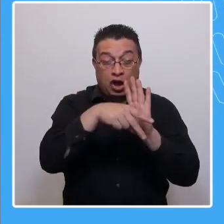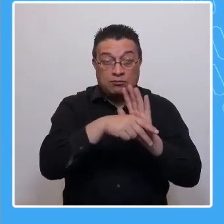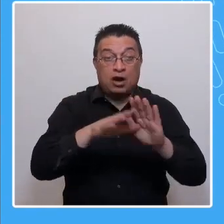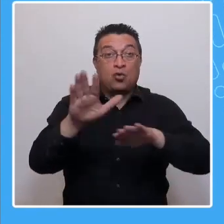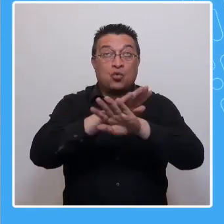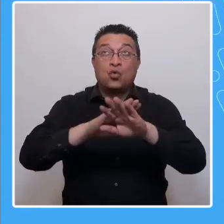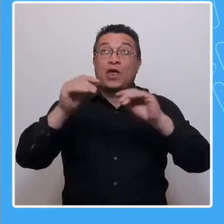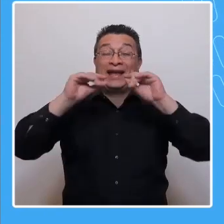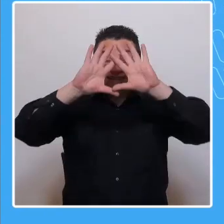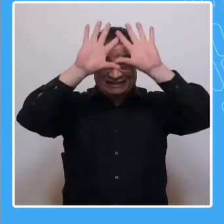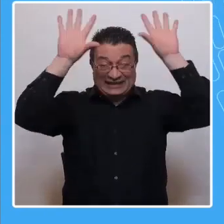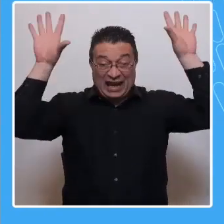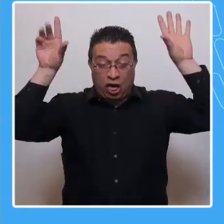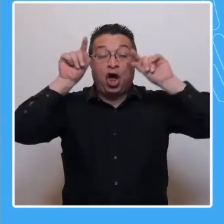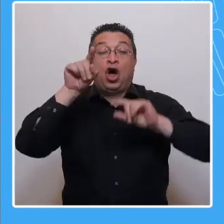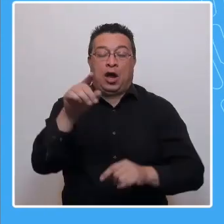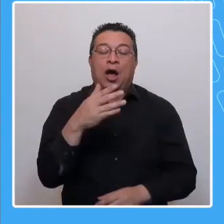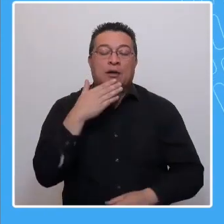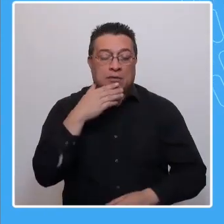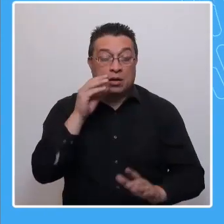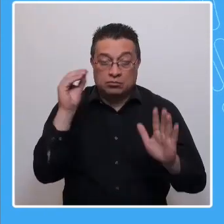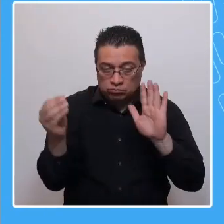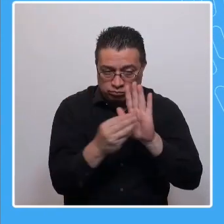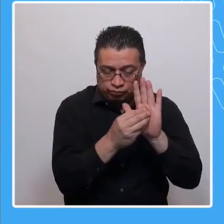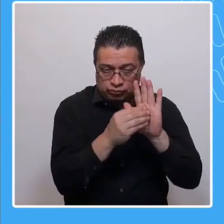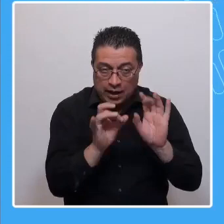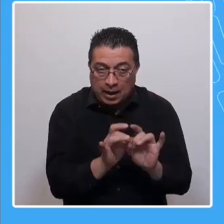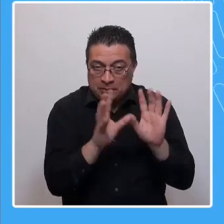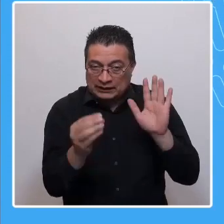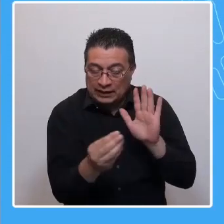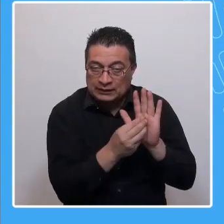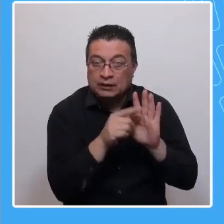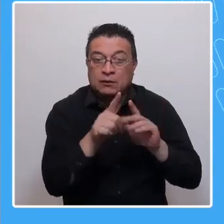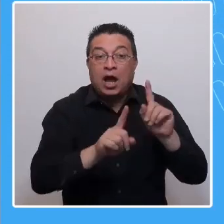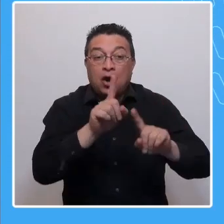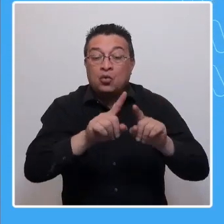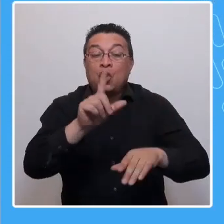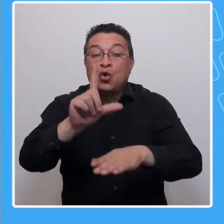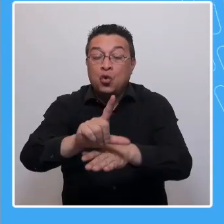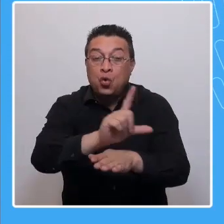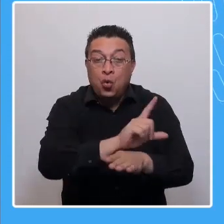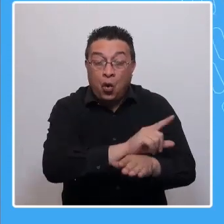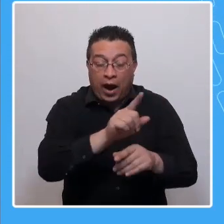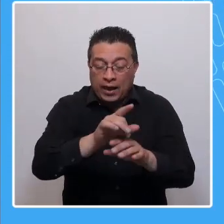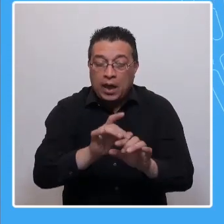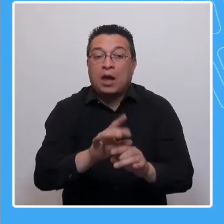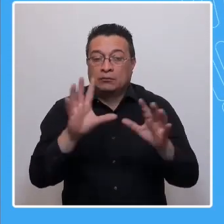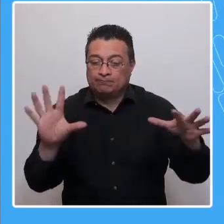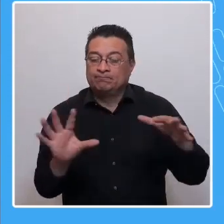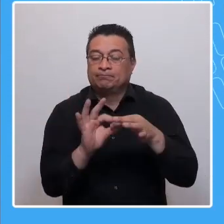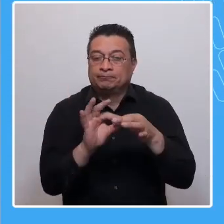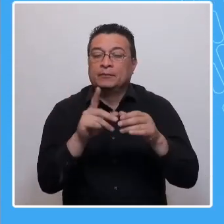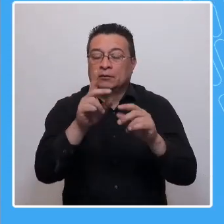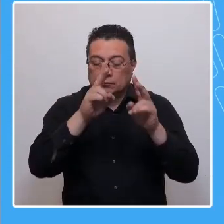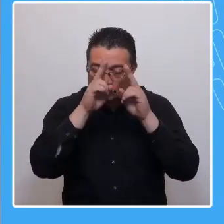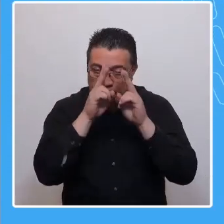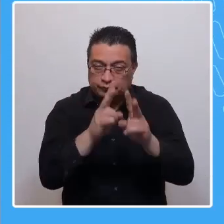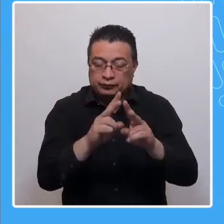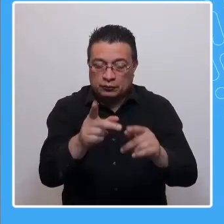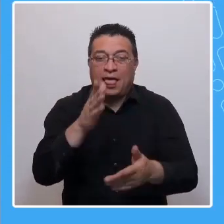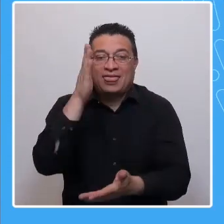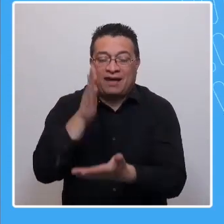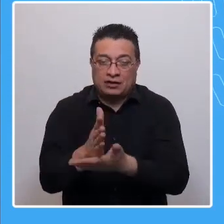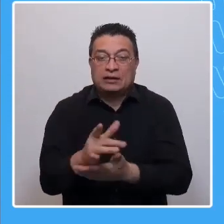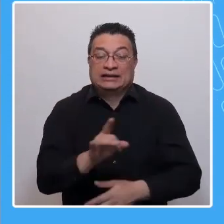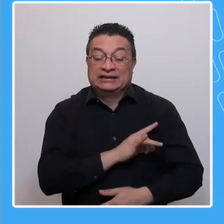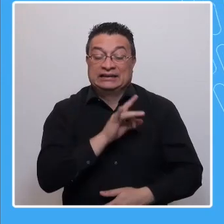una especial mención a aquellos territorios donde esto sea especialmente pertinente, reconociendo así el deber que tiene Chile,